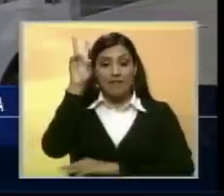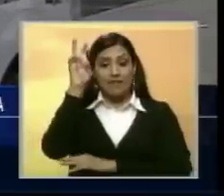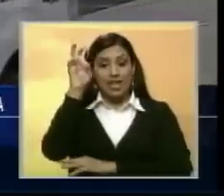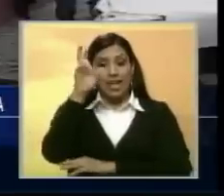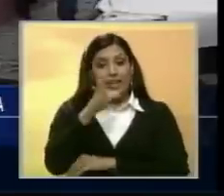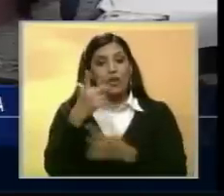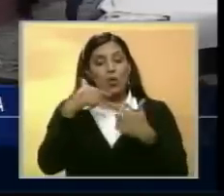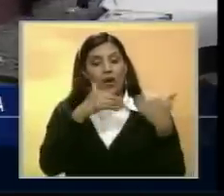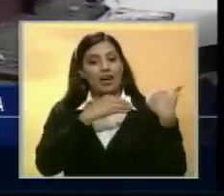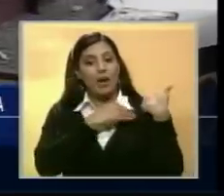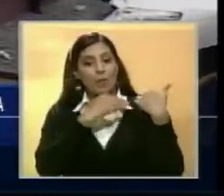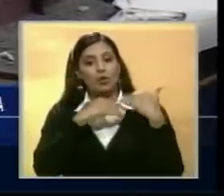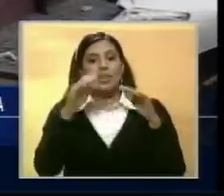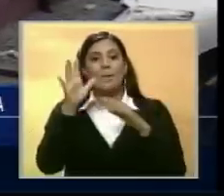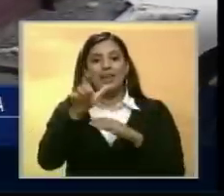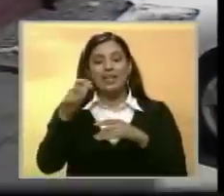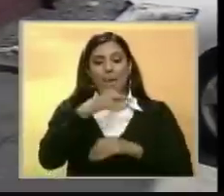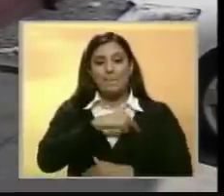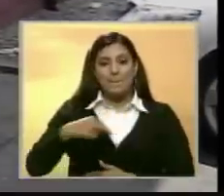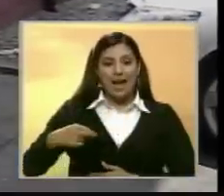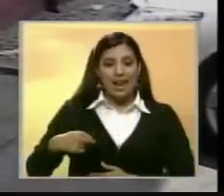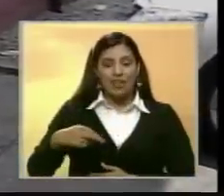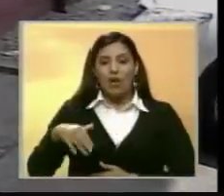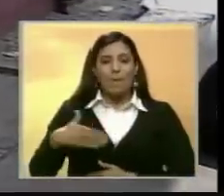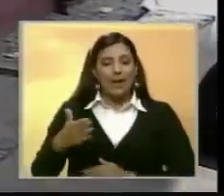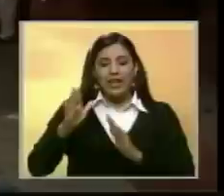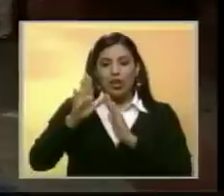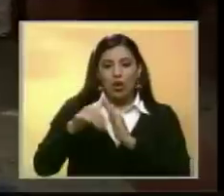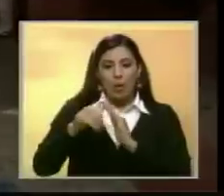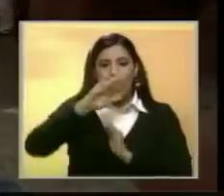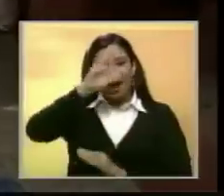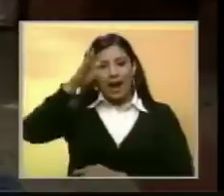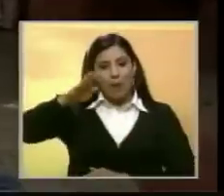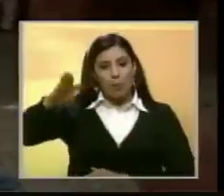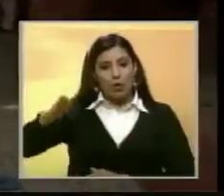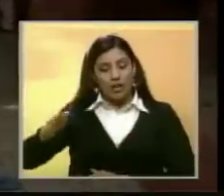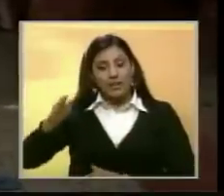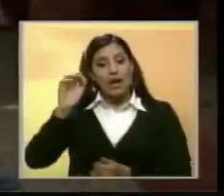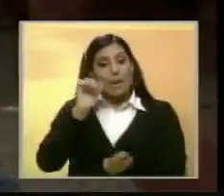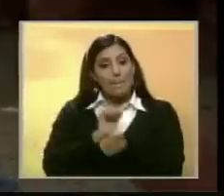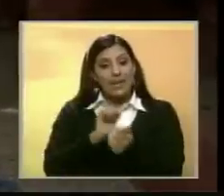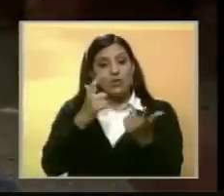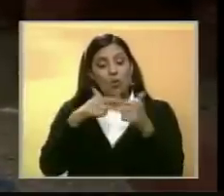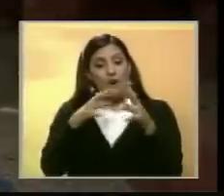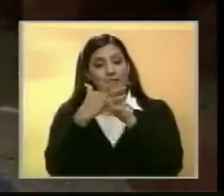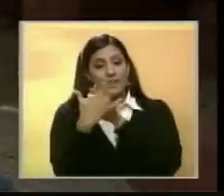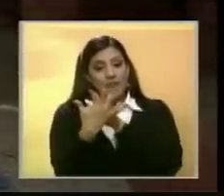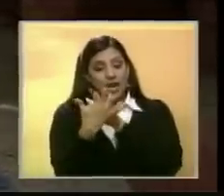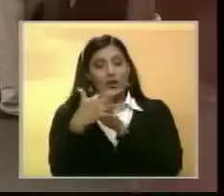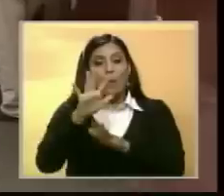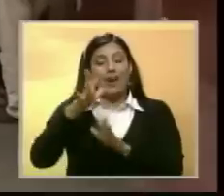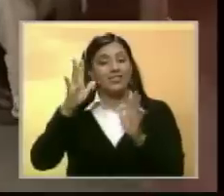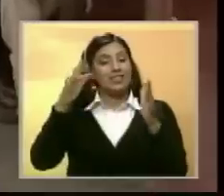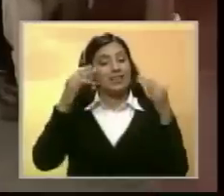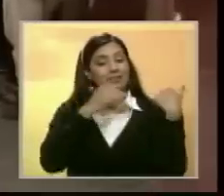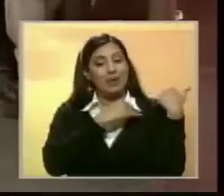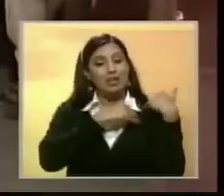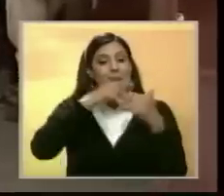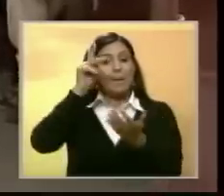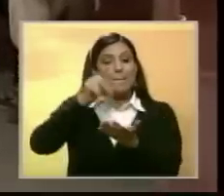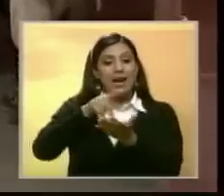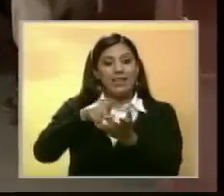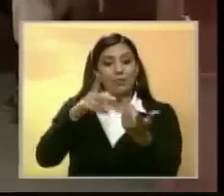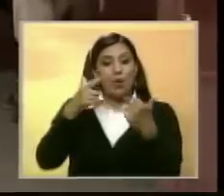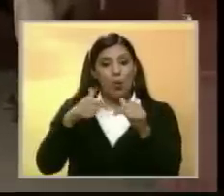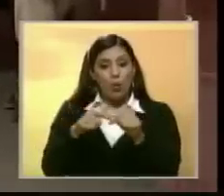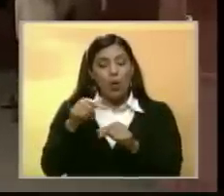fue abordado presuntamente por varios delincuentes para robarle su camioneta. Fue detenido en el barrio Virgen del Carmen por su presunta participación en